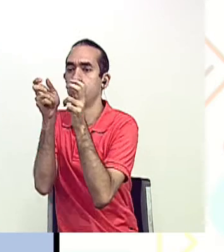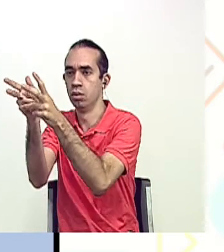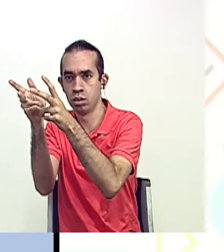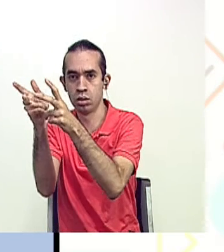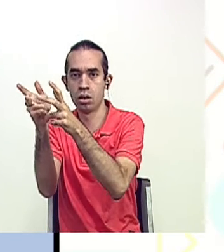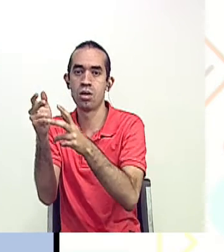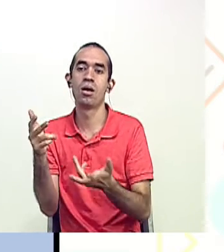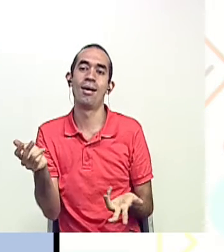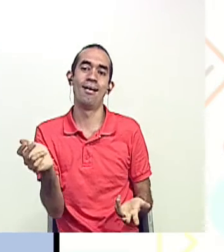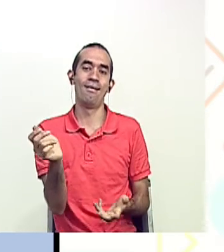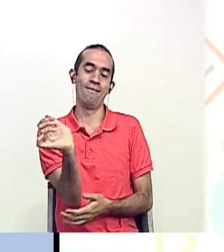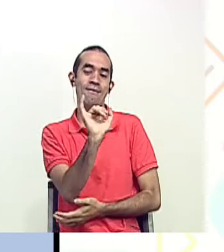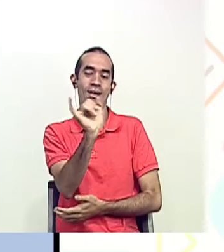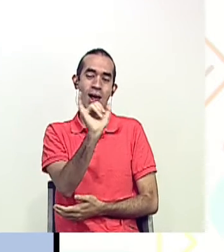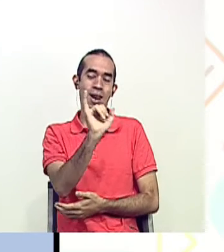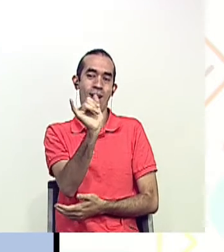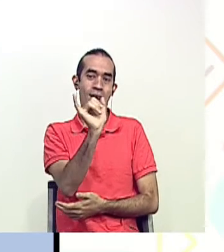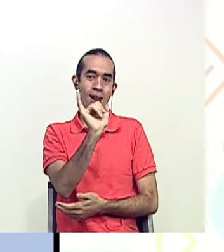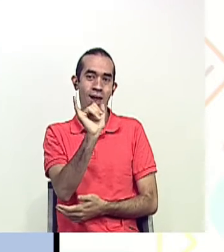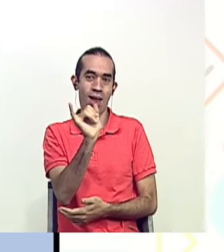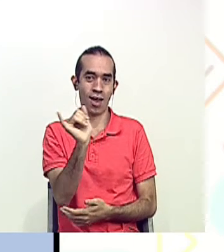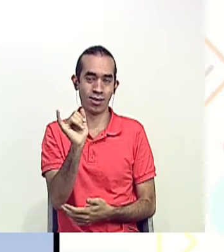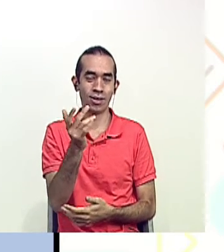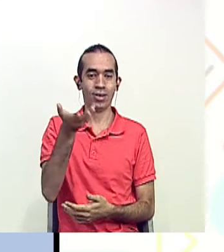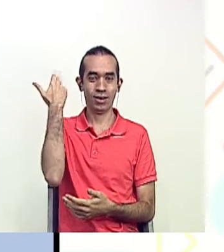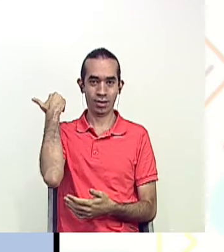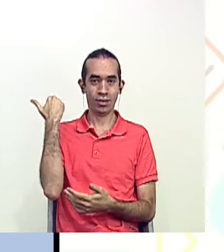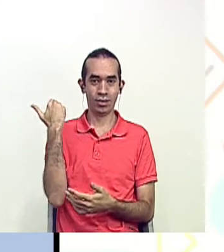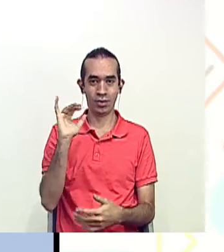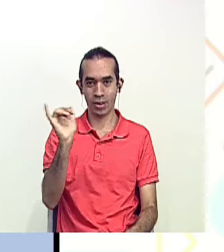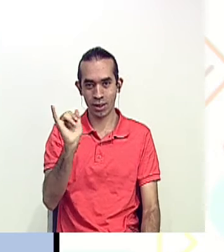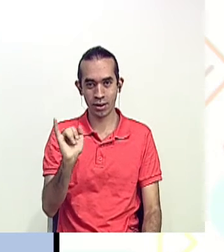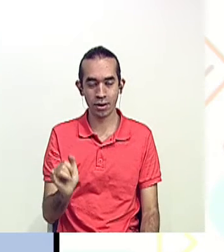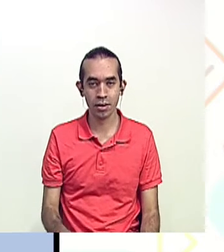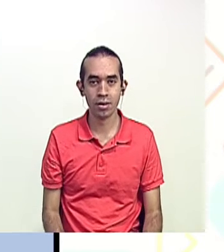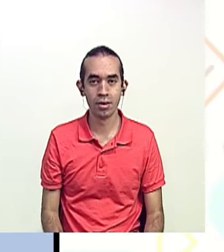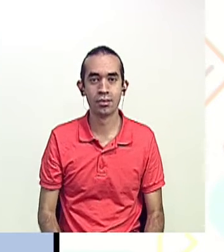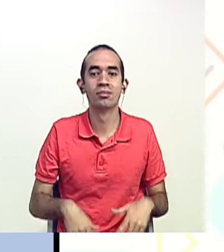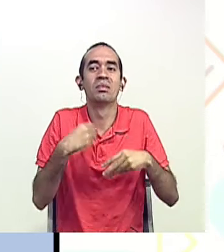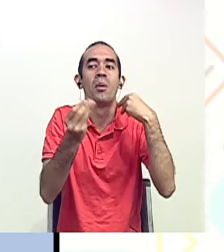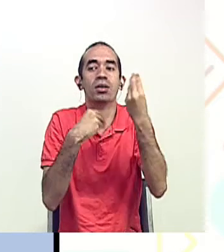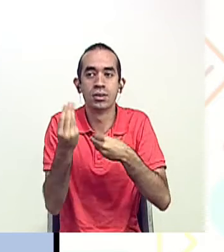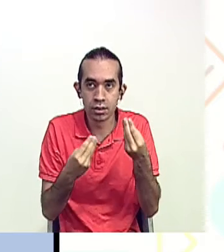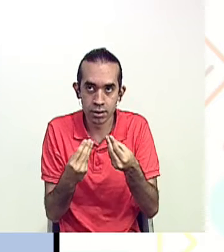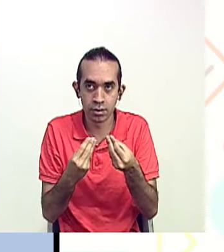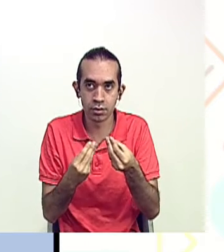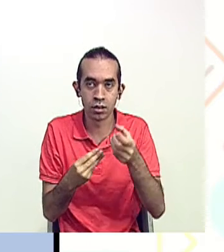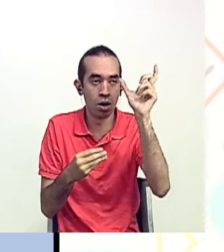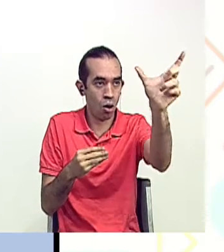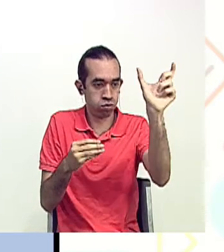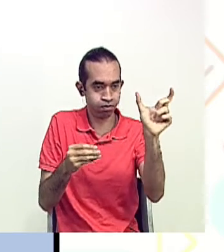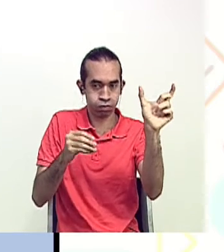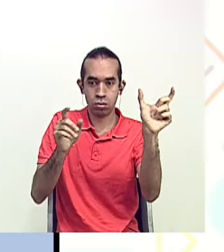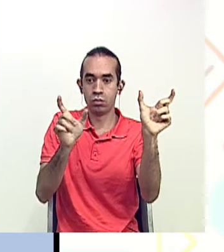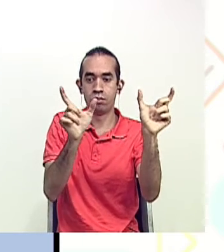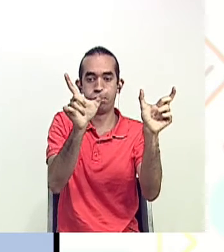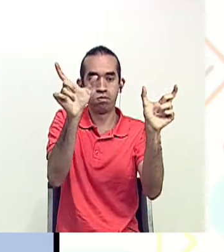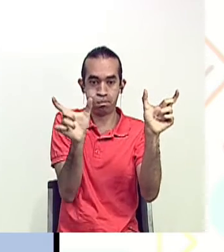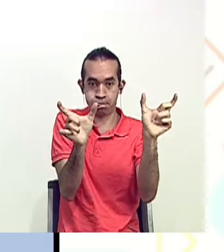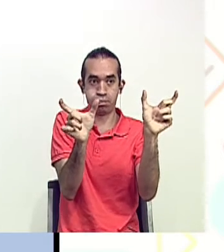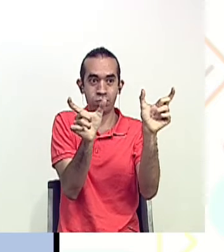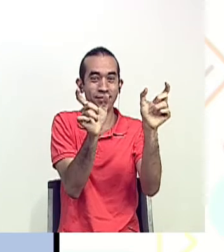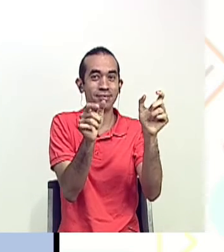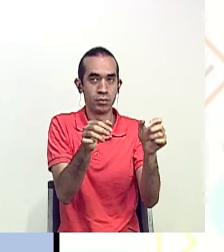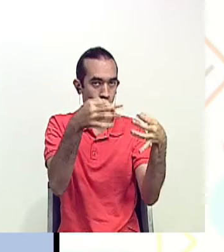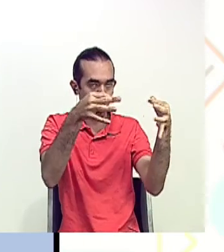Trabajamos de la misma manera que el método anterior, dividiendo cada expresión del